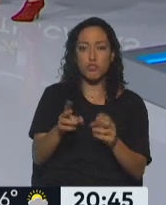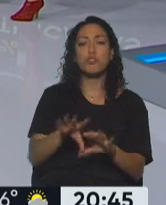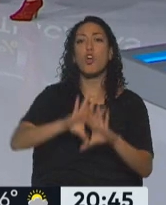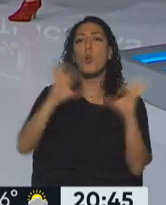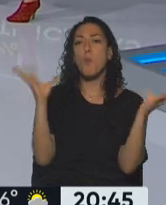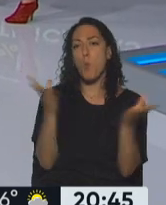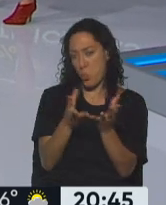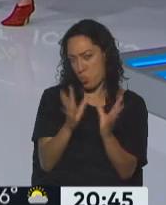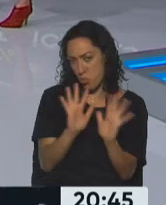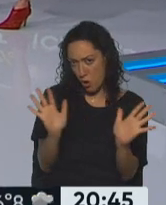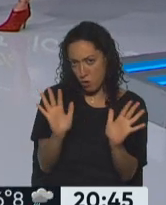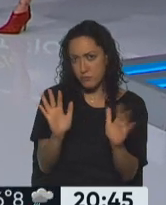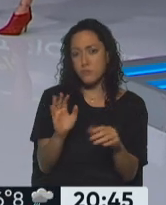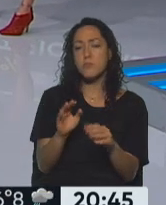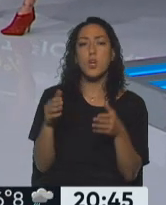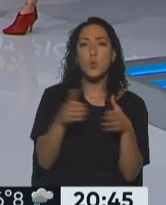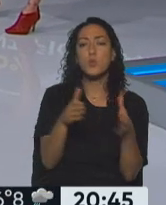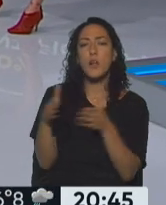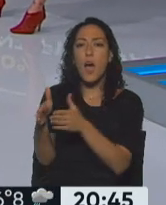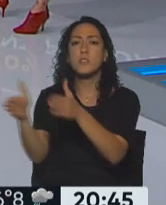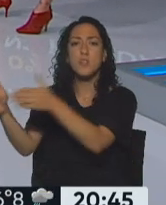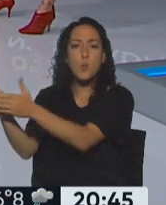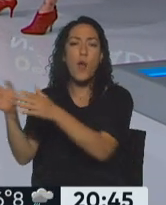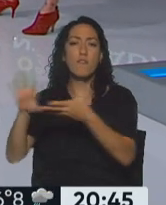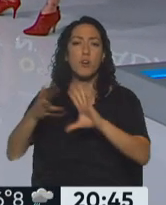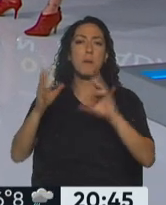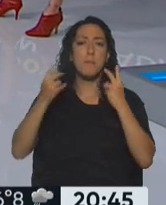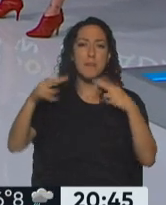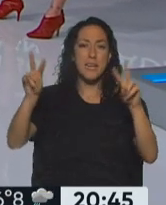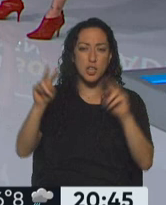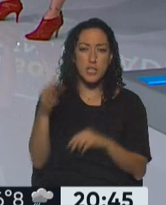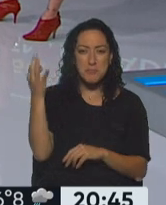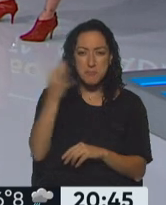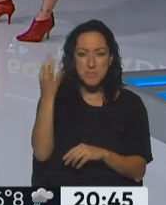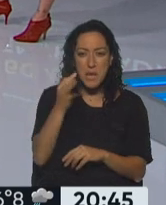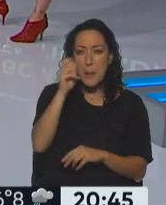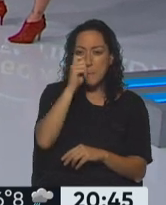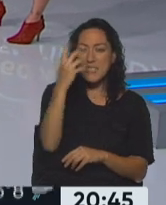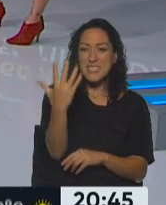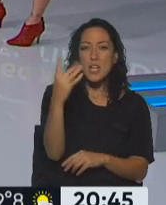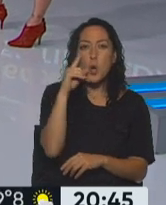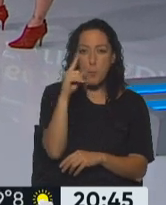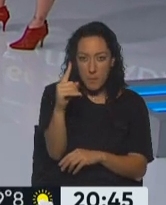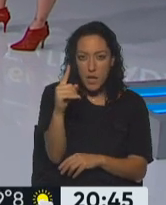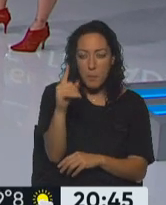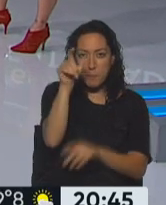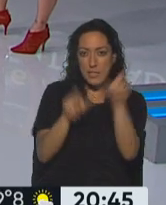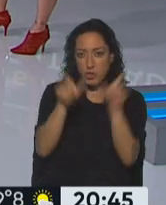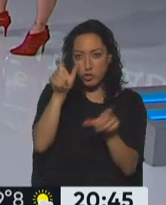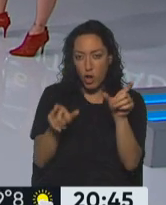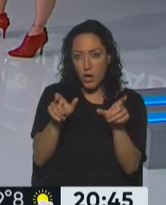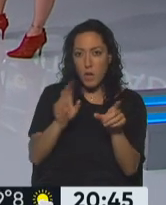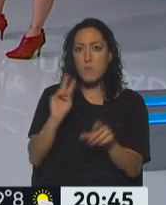el mundo, en todas las rutas migratorias. La particularidad es que 25.000 de los 50